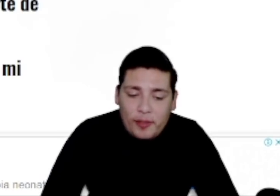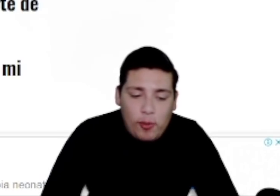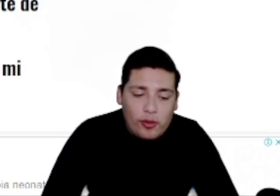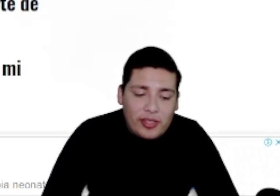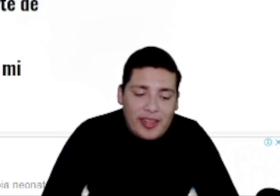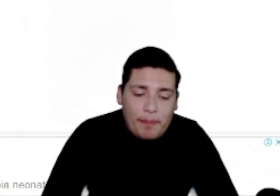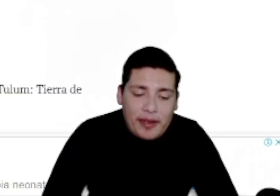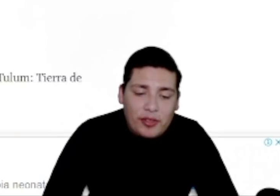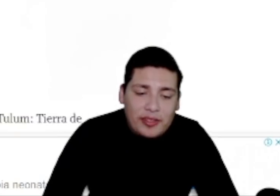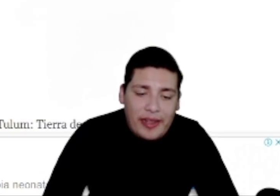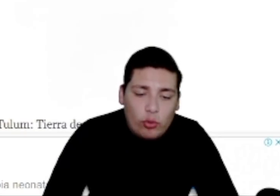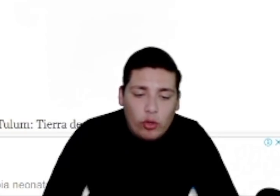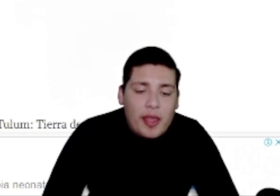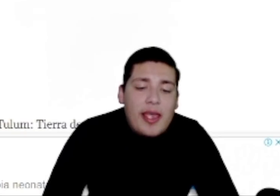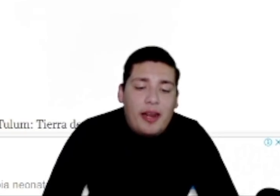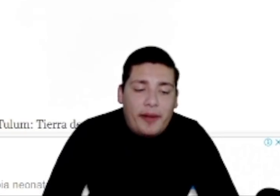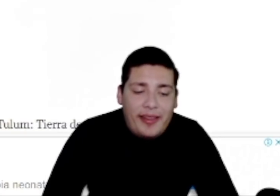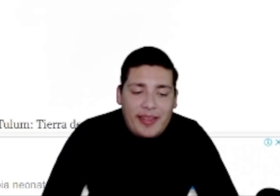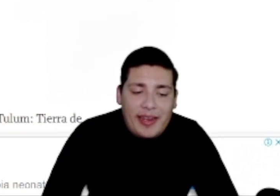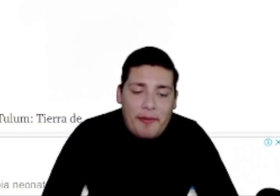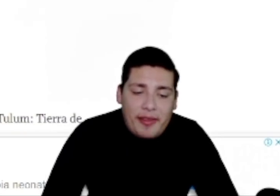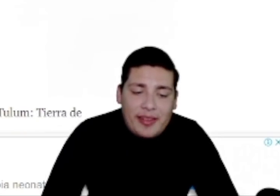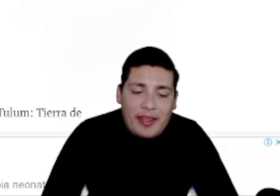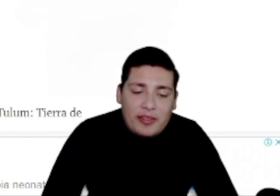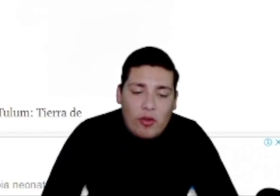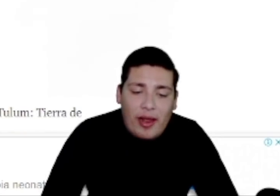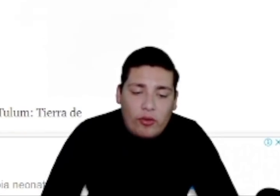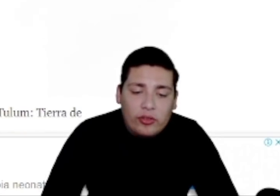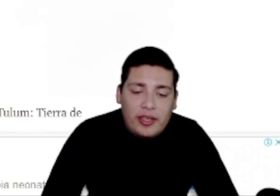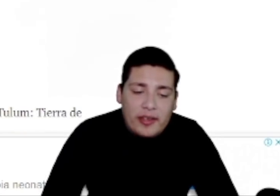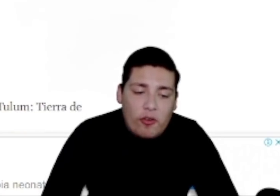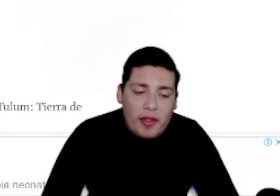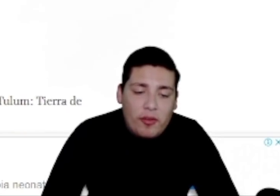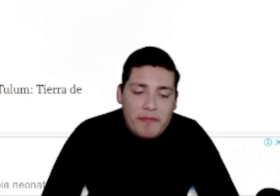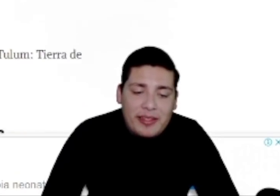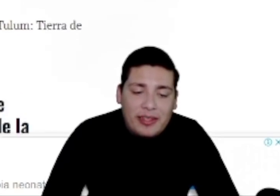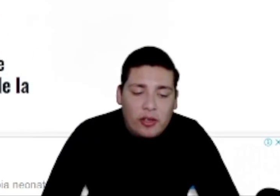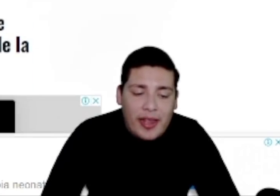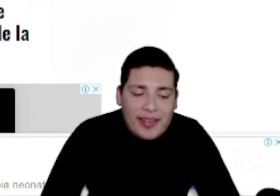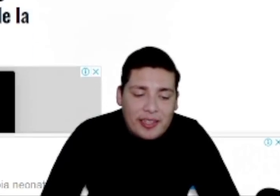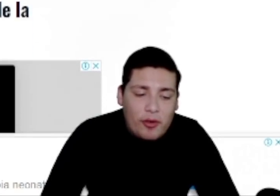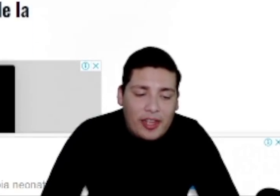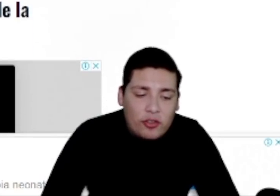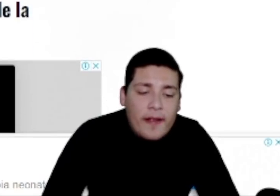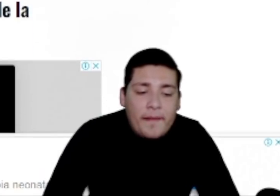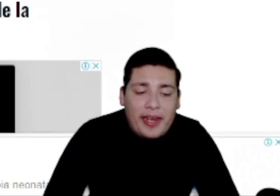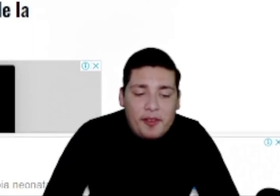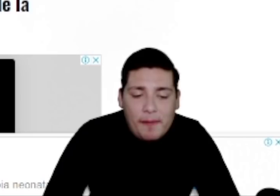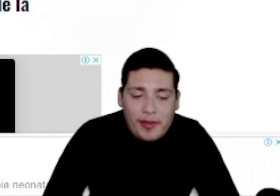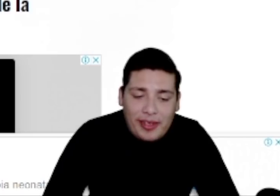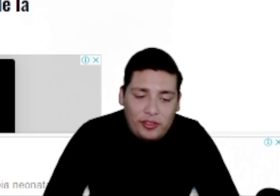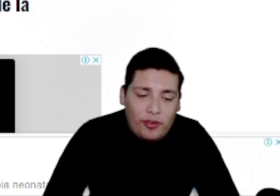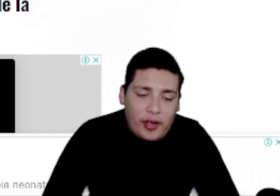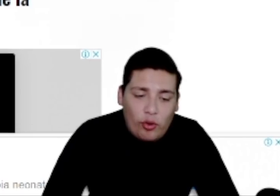dinero, despojos y desapariciones en Tulum. El PRD tiene la evidencia. Si no la conocen, les recomiendo mi investigación, escribió Cacho. En la